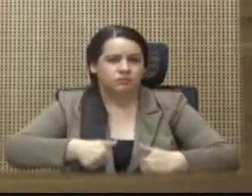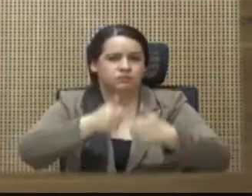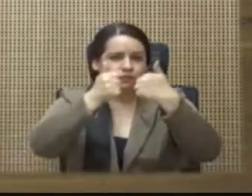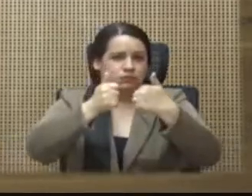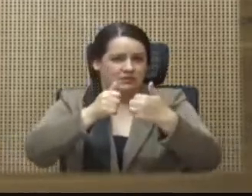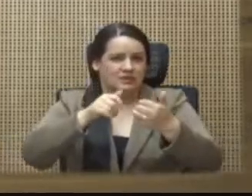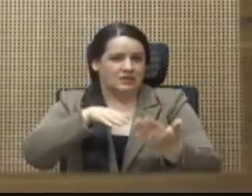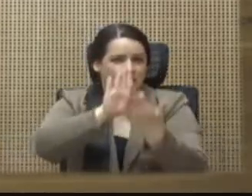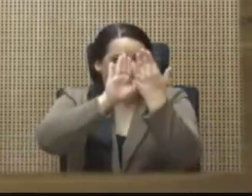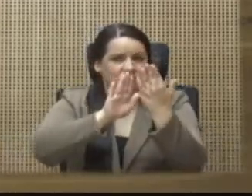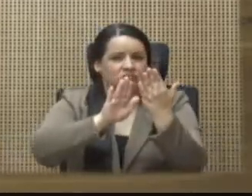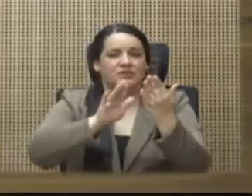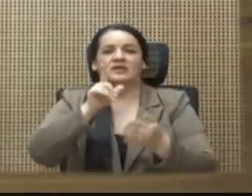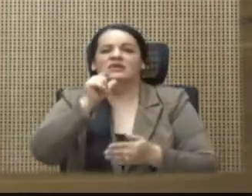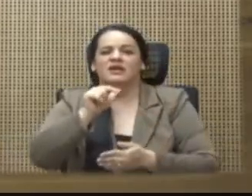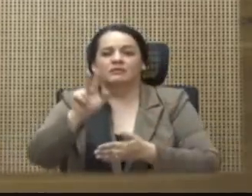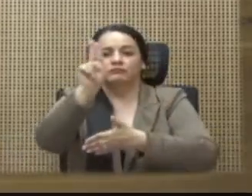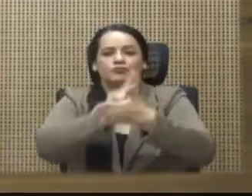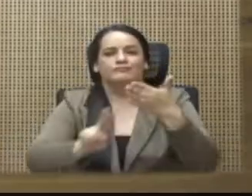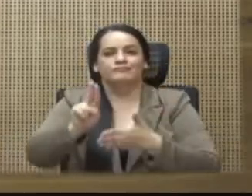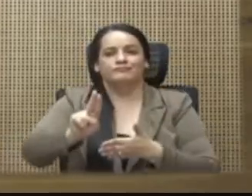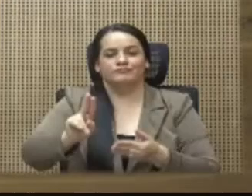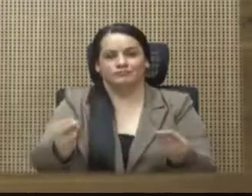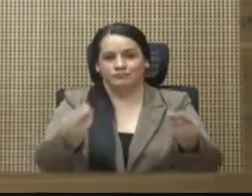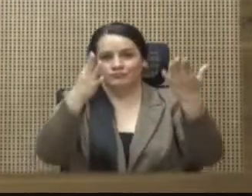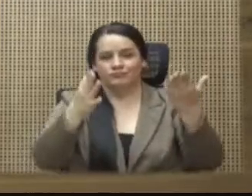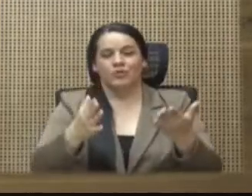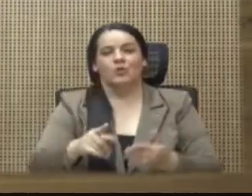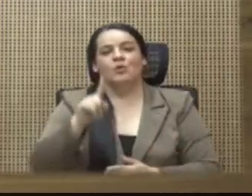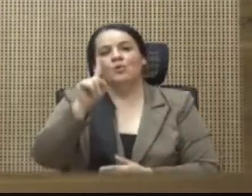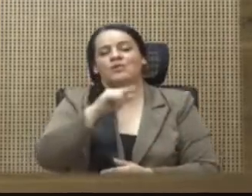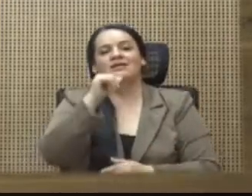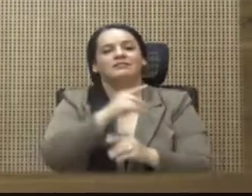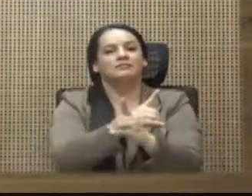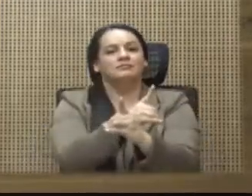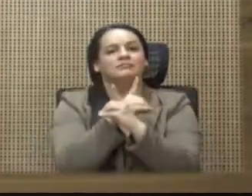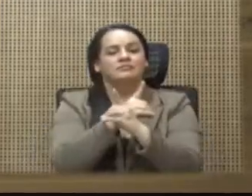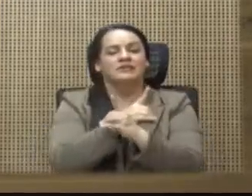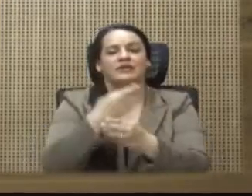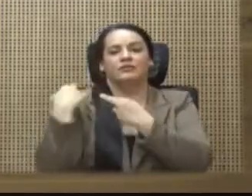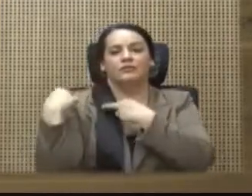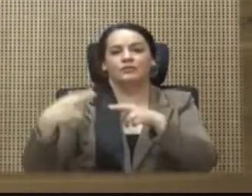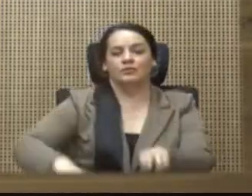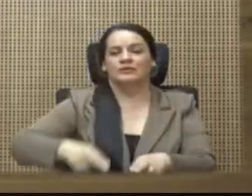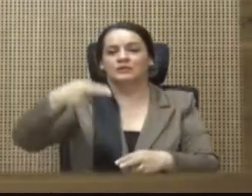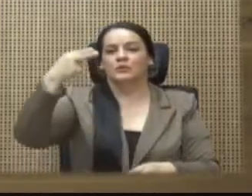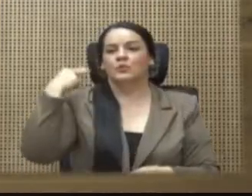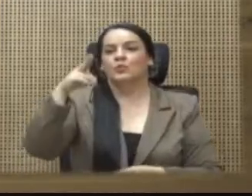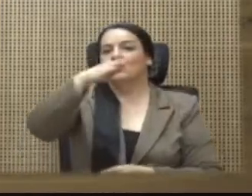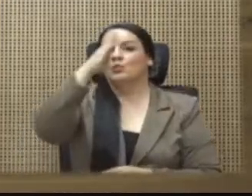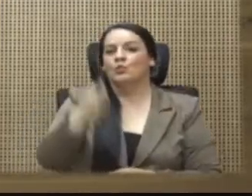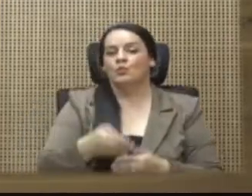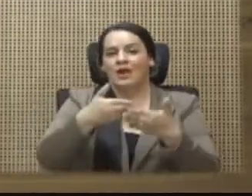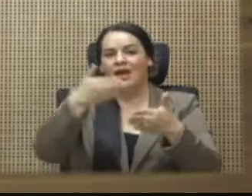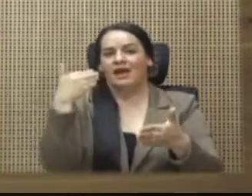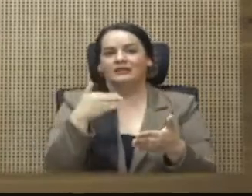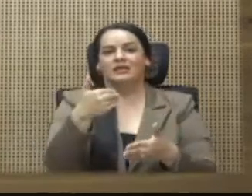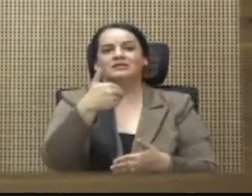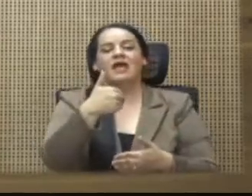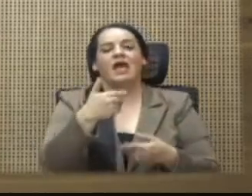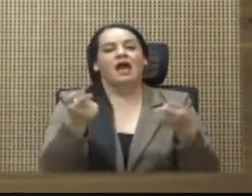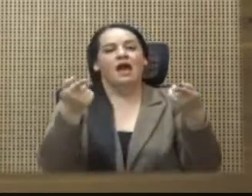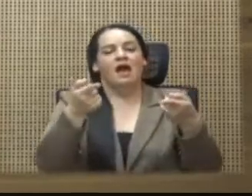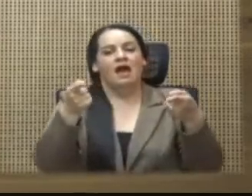irresponsable e histórica, pues nunca antes había ocurrido que el Poder Ejecutivo se lave